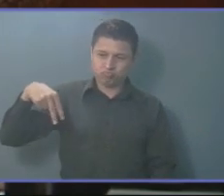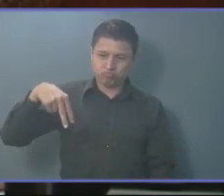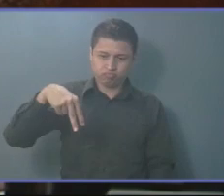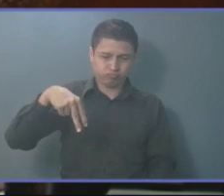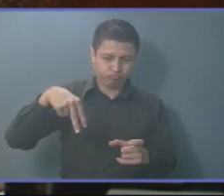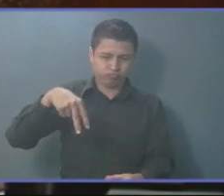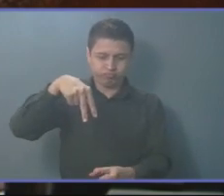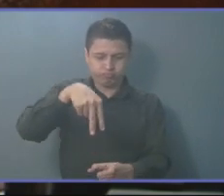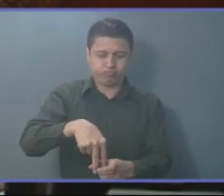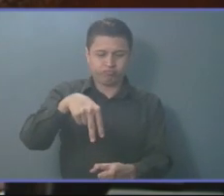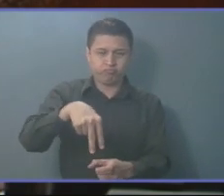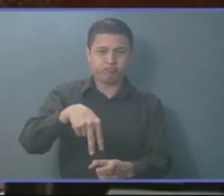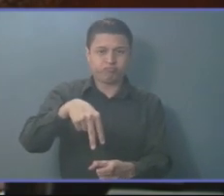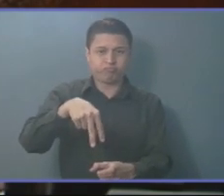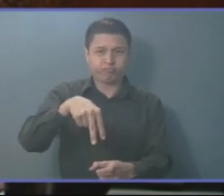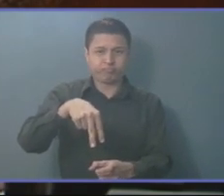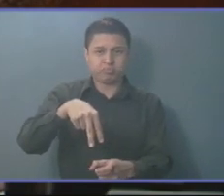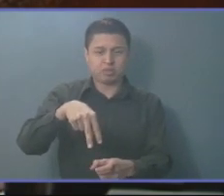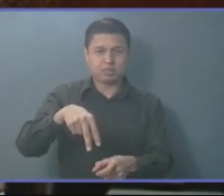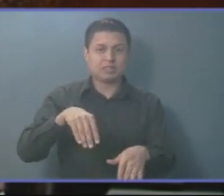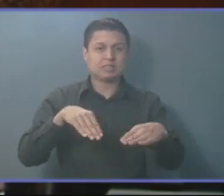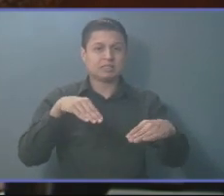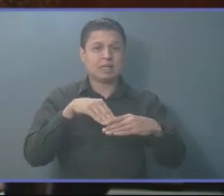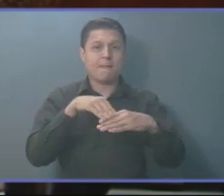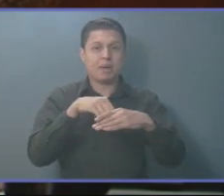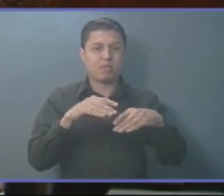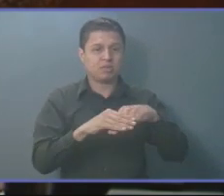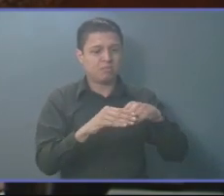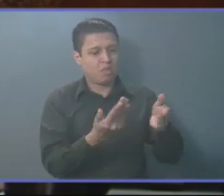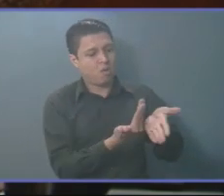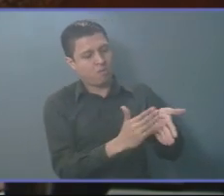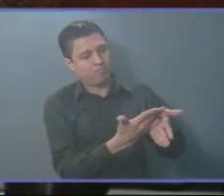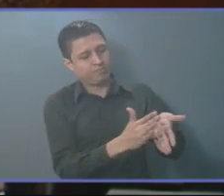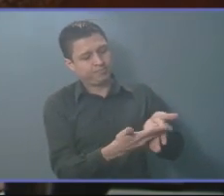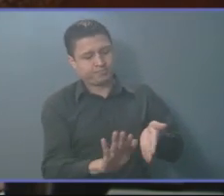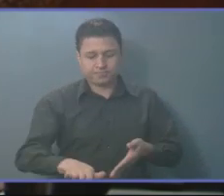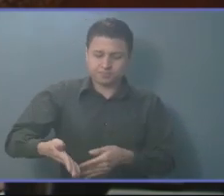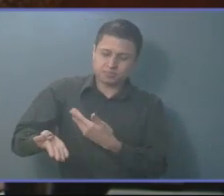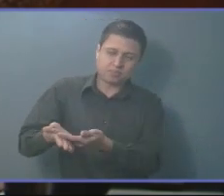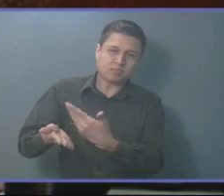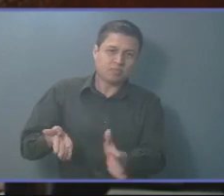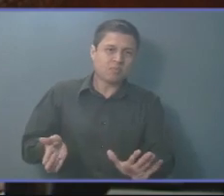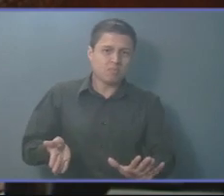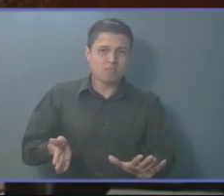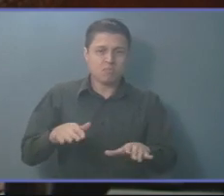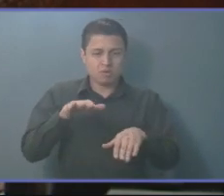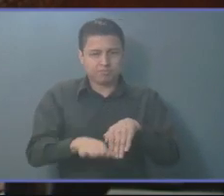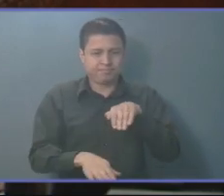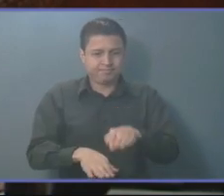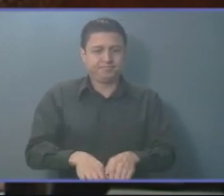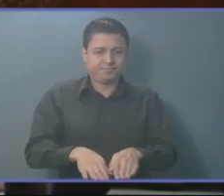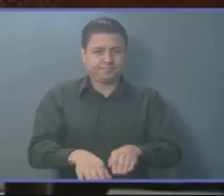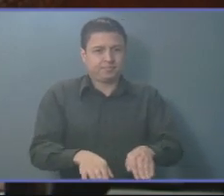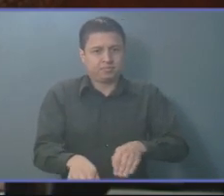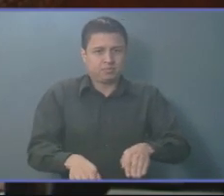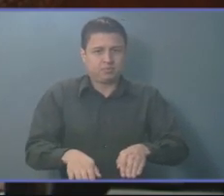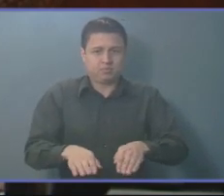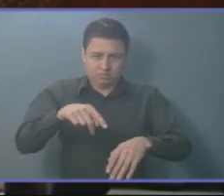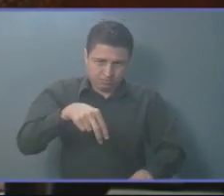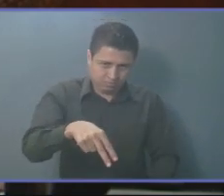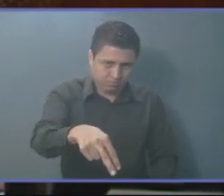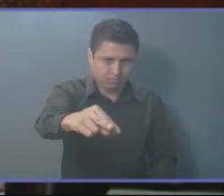las suelas de los zapatos. 31. Establecer un lugar con depósito adecuado y